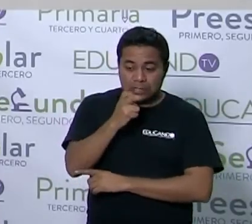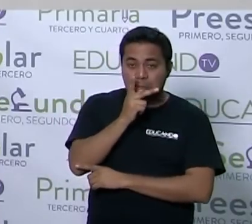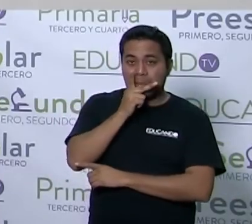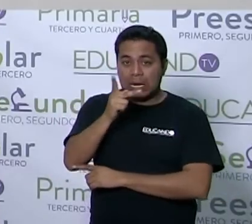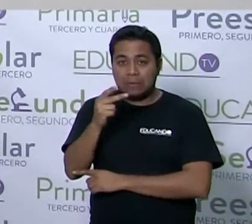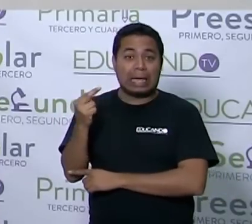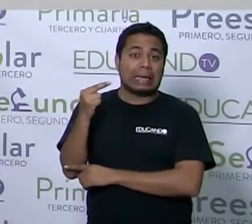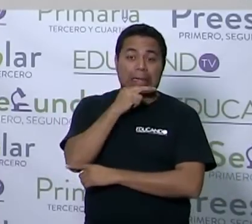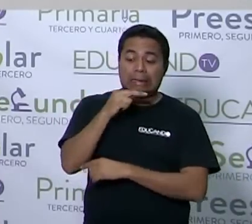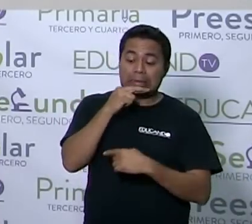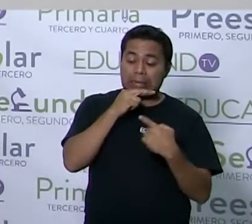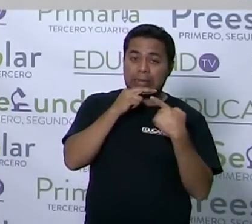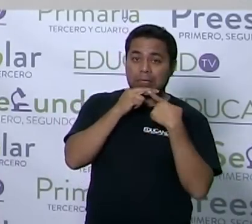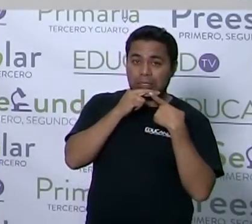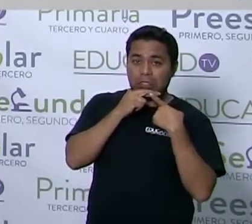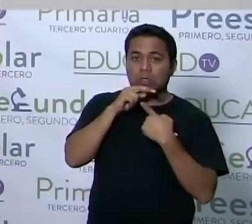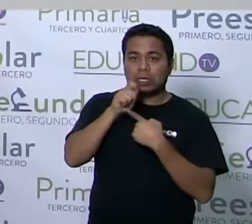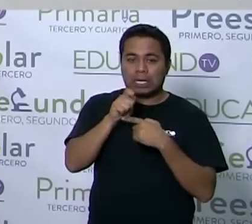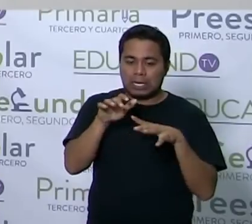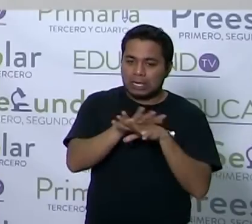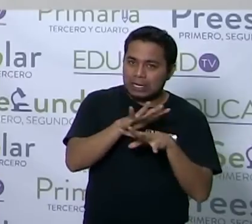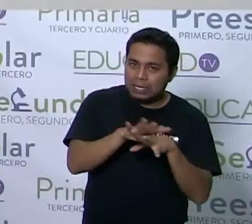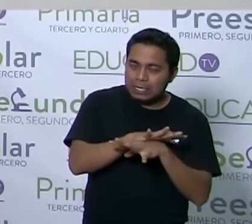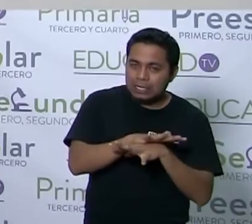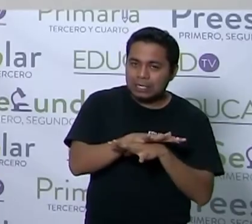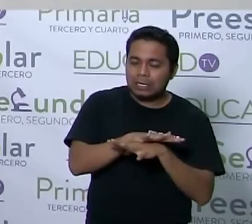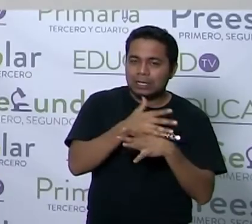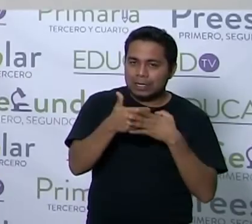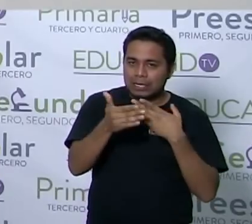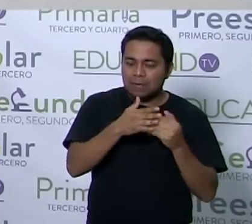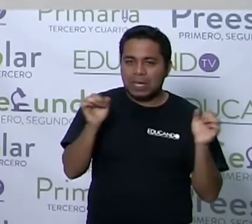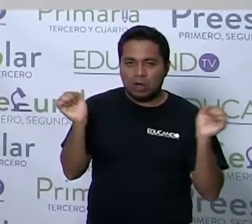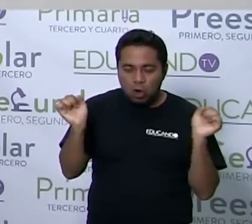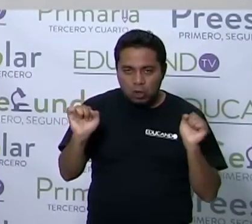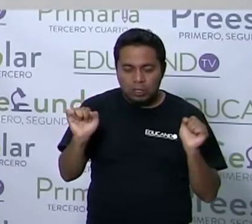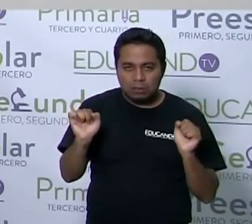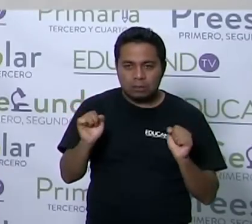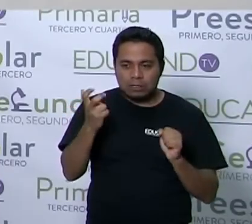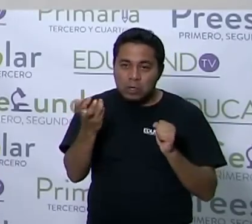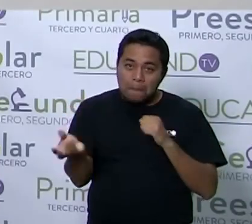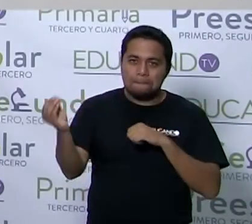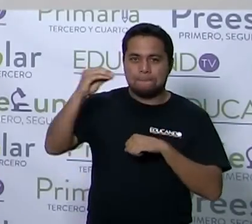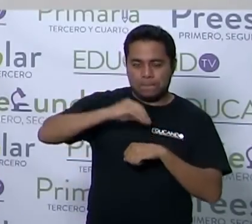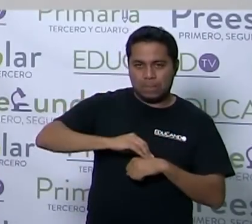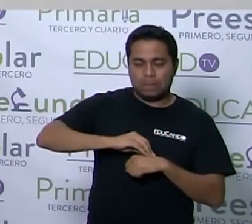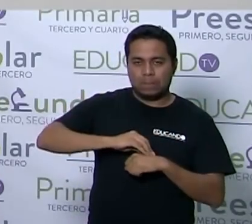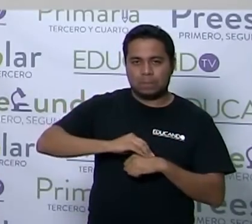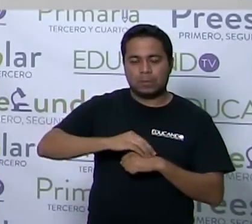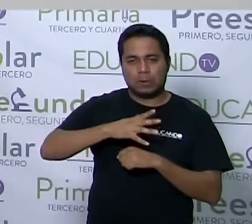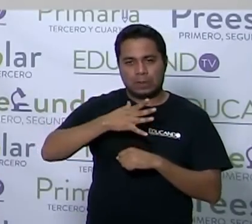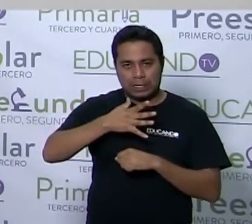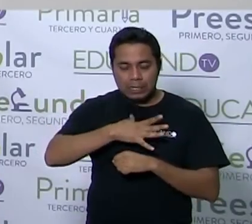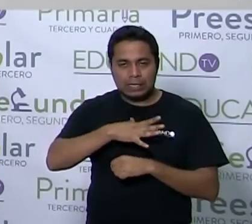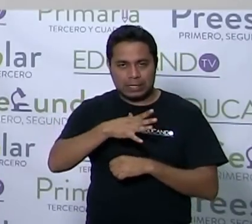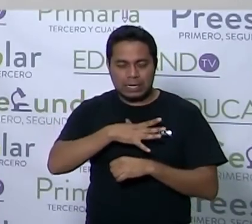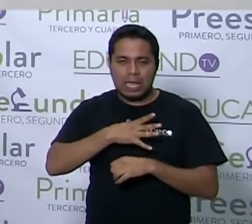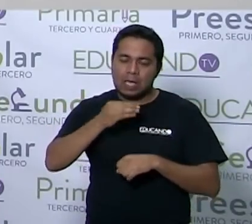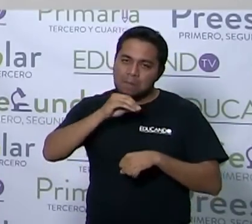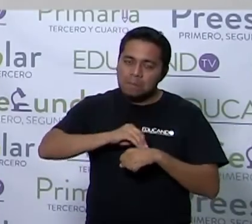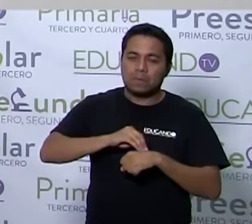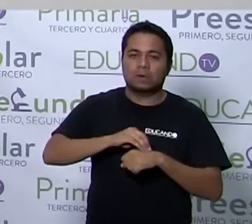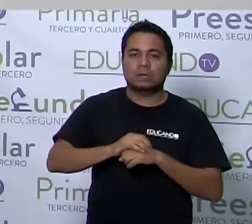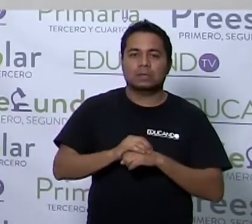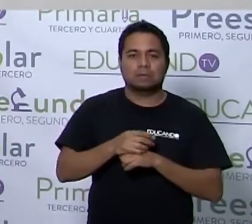palabra rápidamente está modificando a corre, o sea, le está agregando información, por